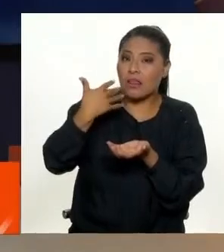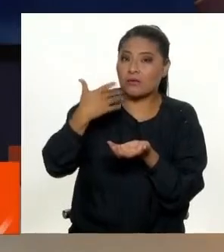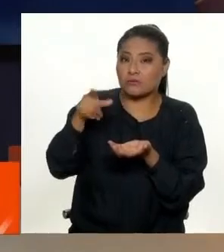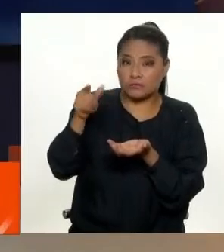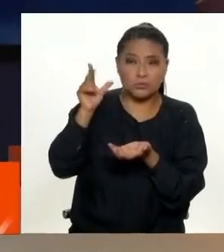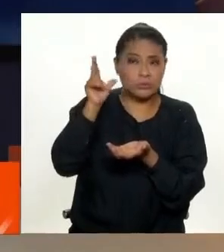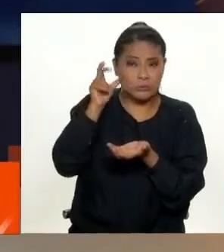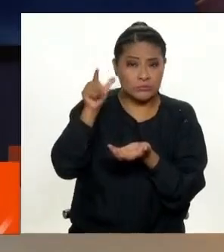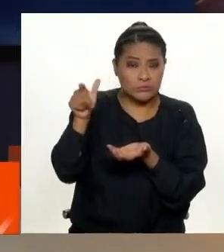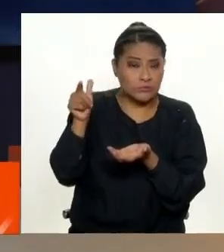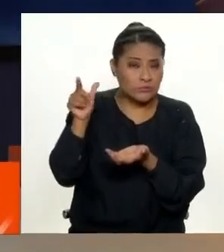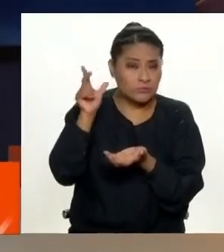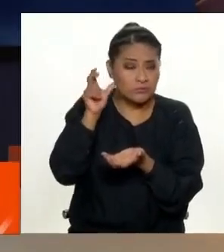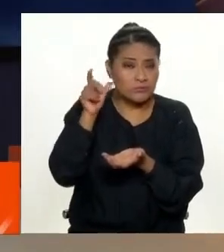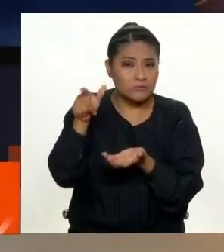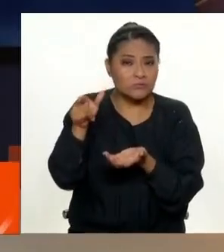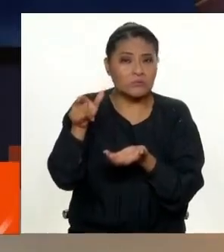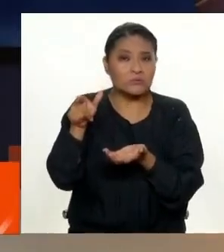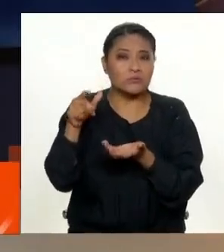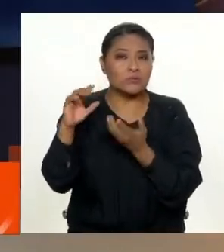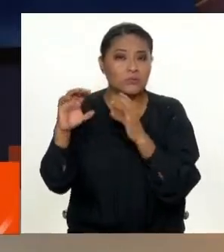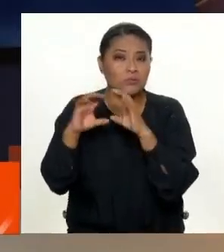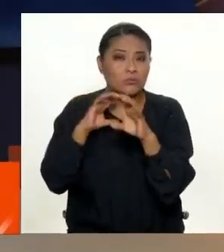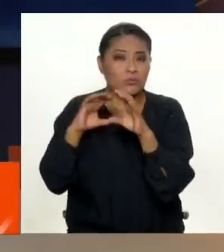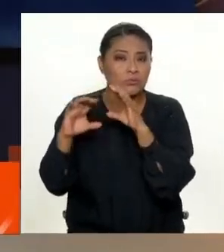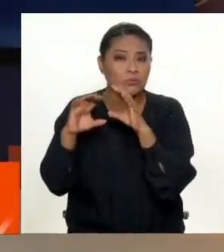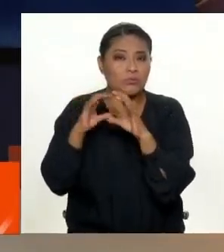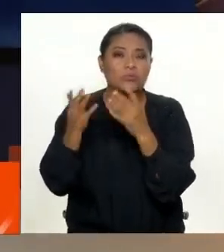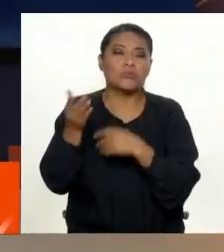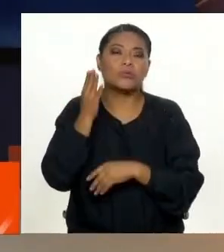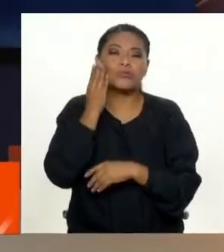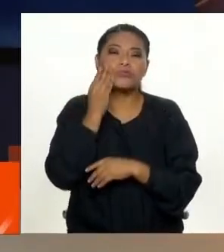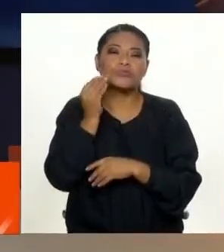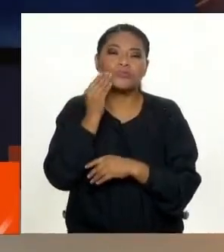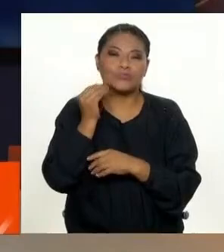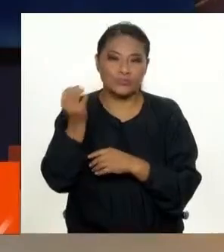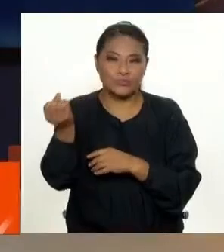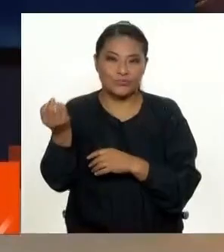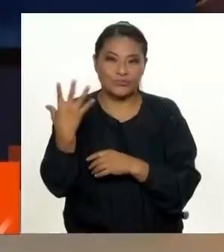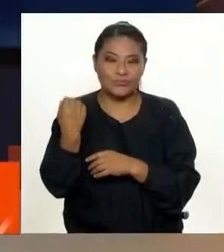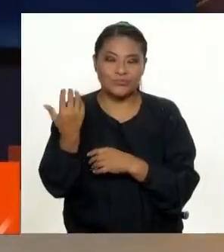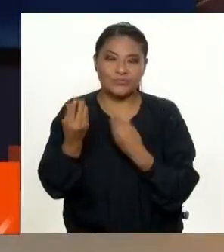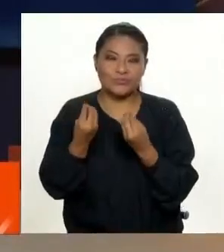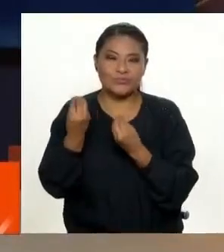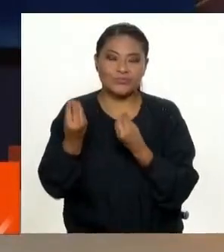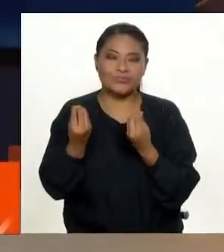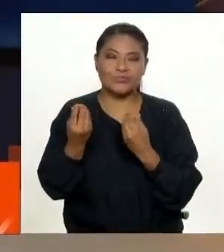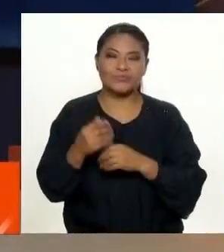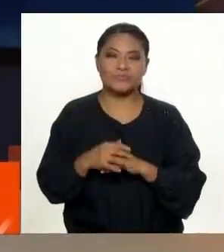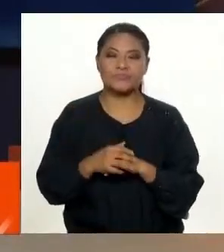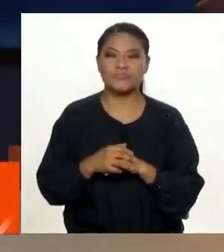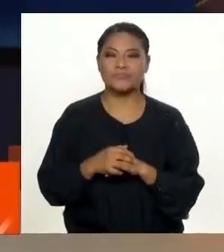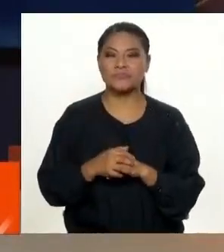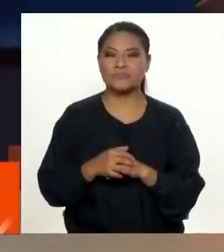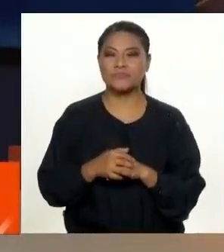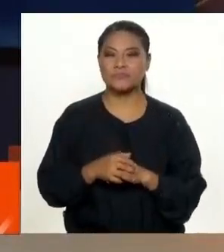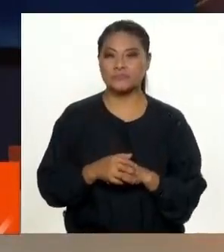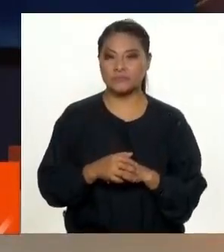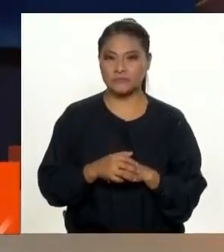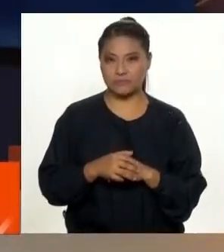nos escuchas. A ver si podemos conversar un ratito y que nos cuentes tu experiencia, sí, claro, viviendo el Salto del Yunto. A ver,